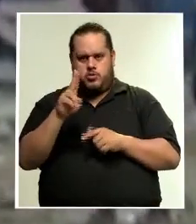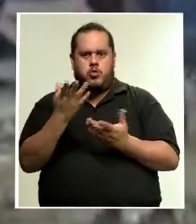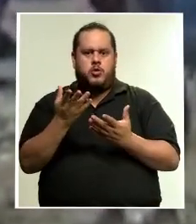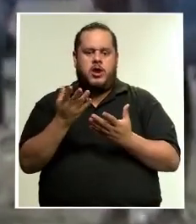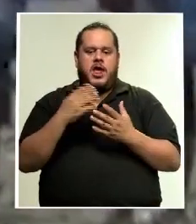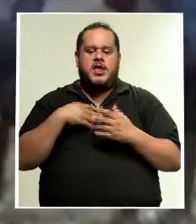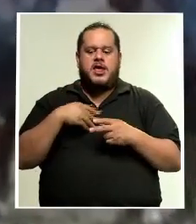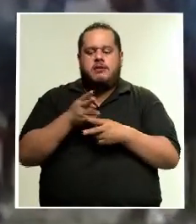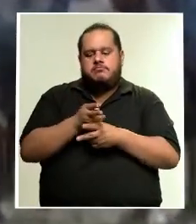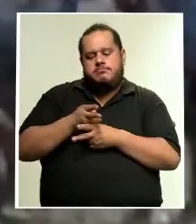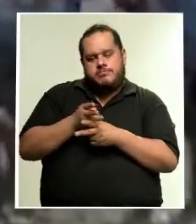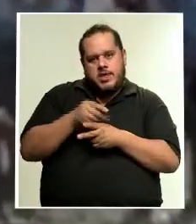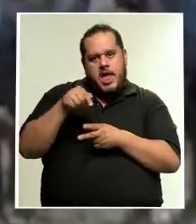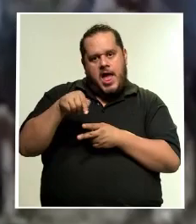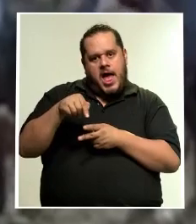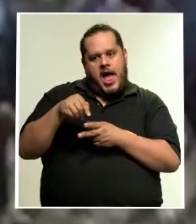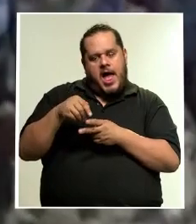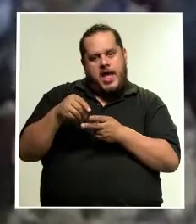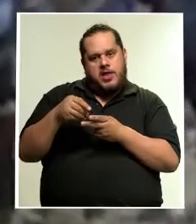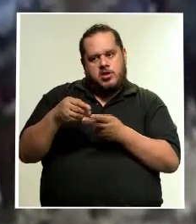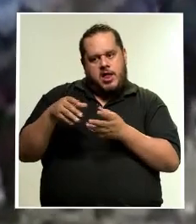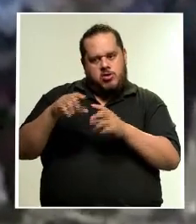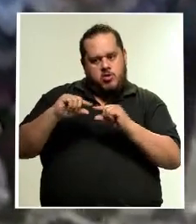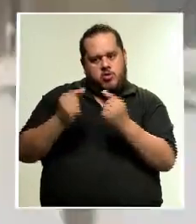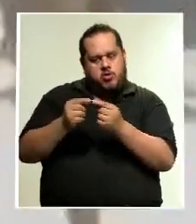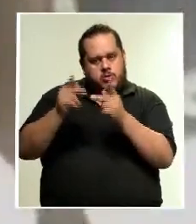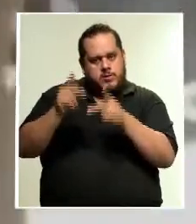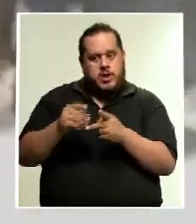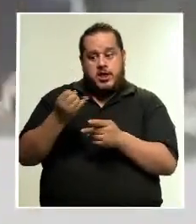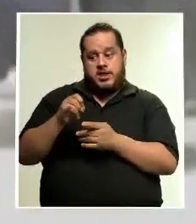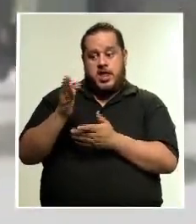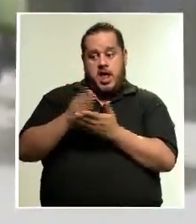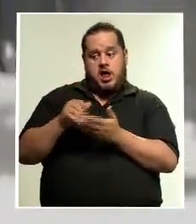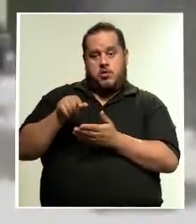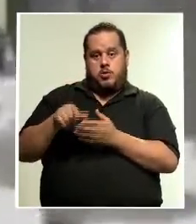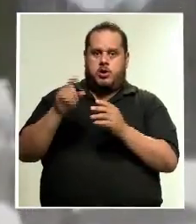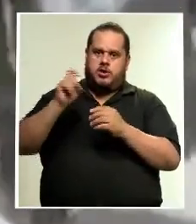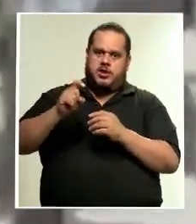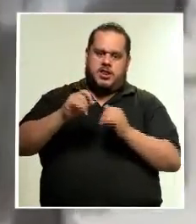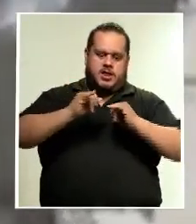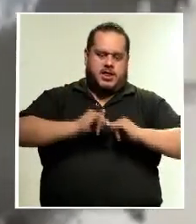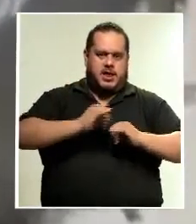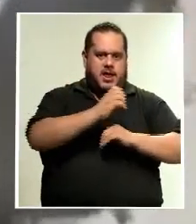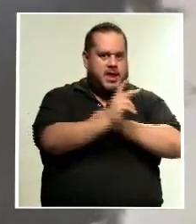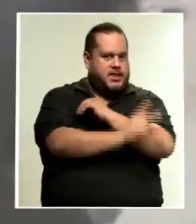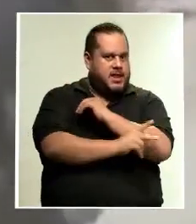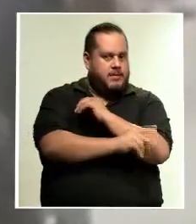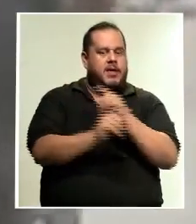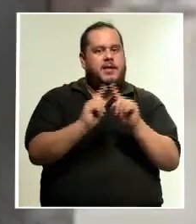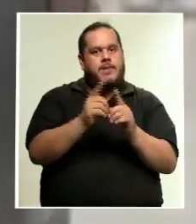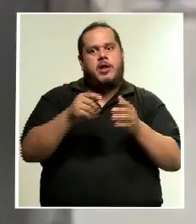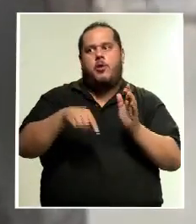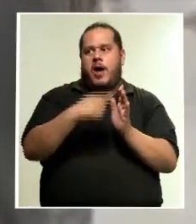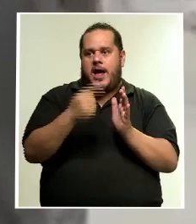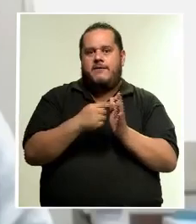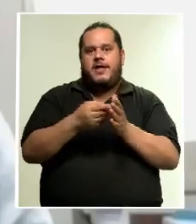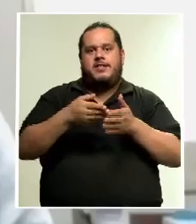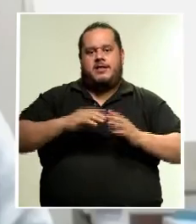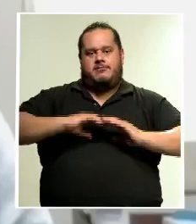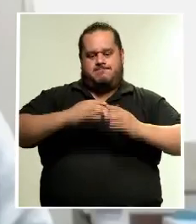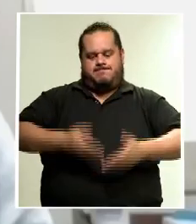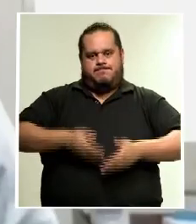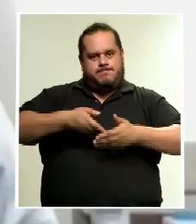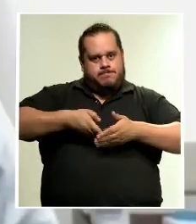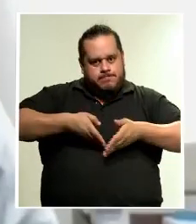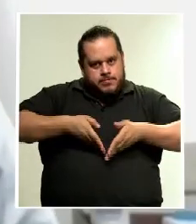flujos migratorios en caso de que alguno de ellos requiera ser refugiado, pero también por los casos donde nacen niños en el tránsito.